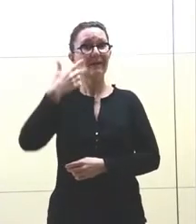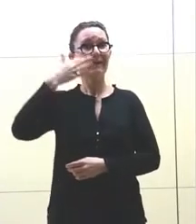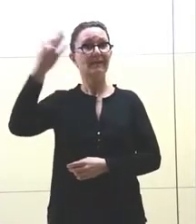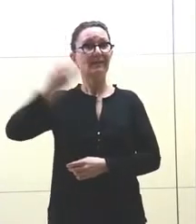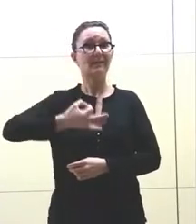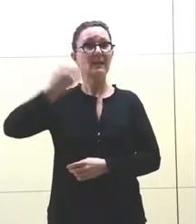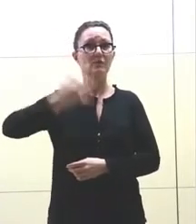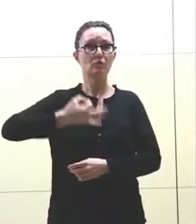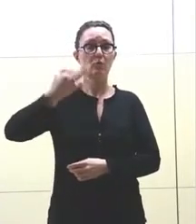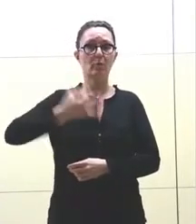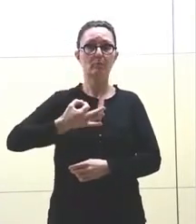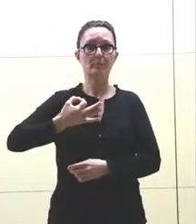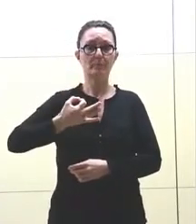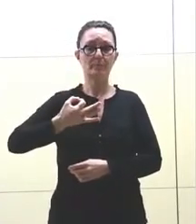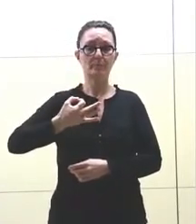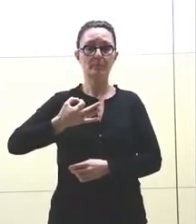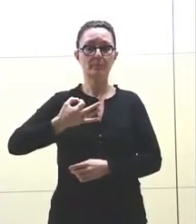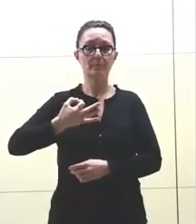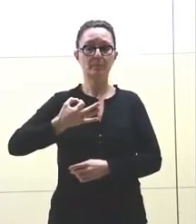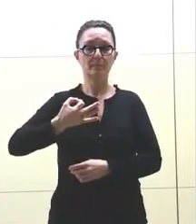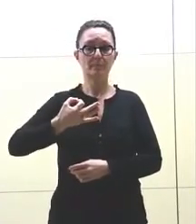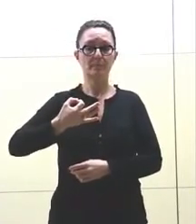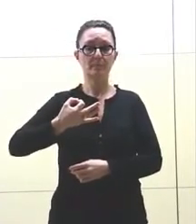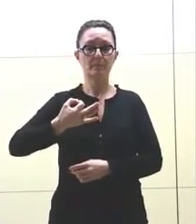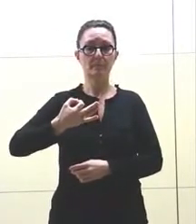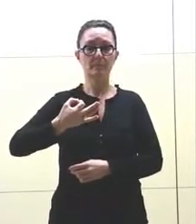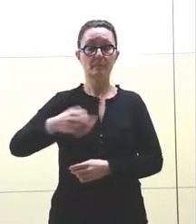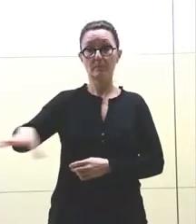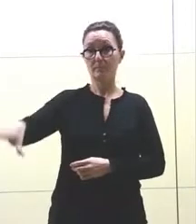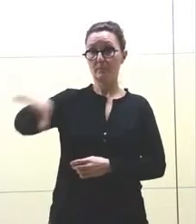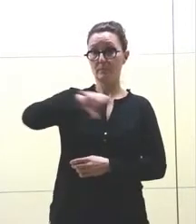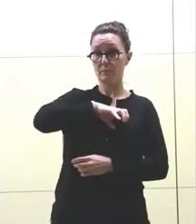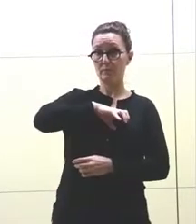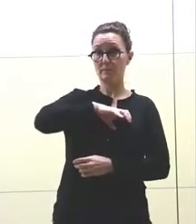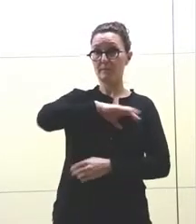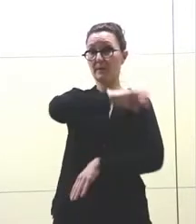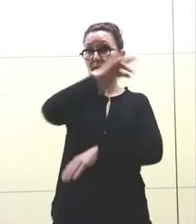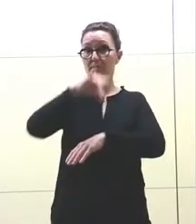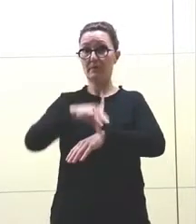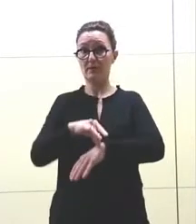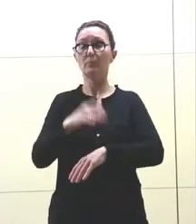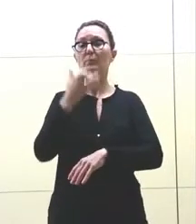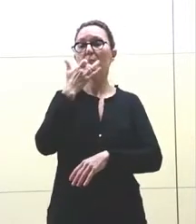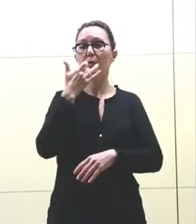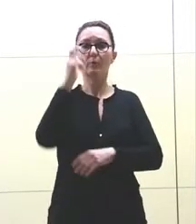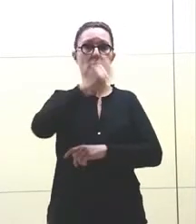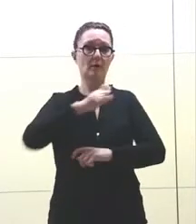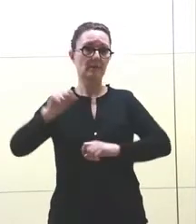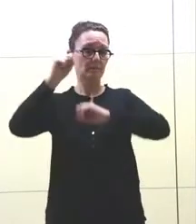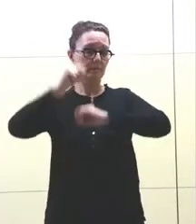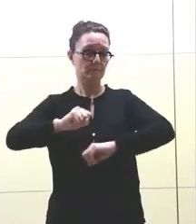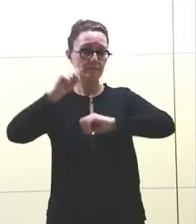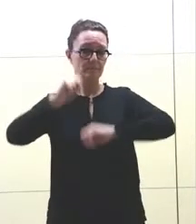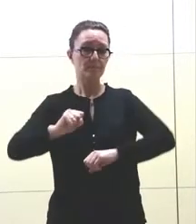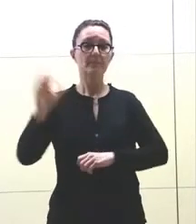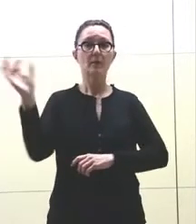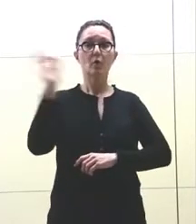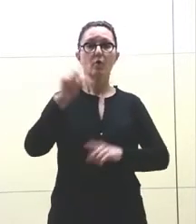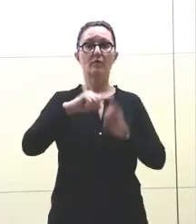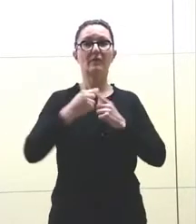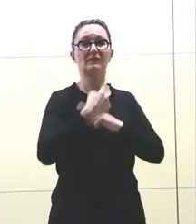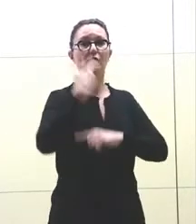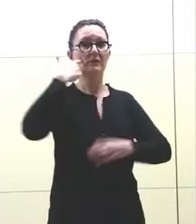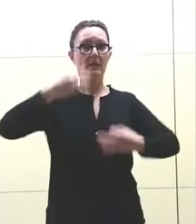de padecer con la infección, es decir, las personas mayores y aquellos que tienen más factores de